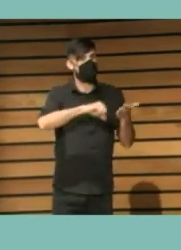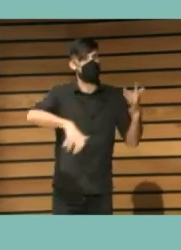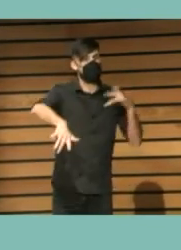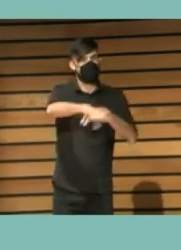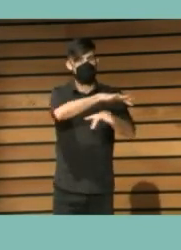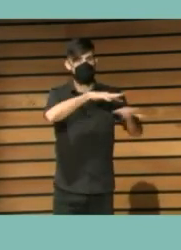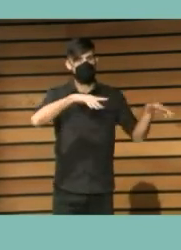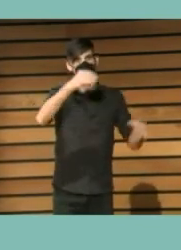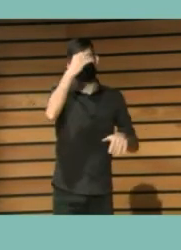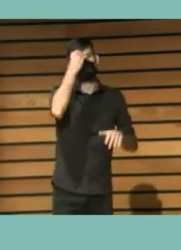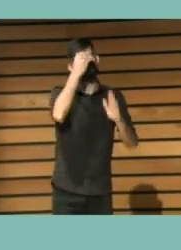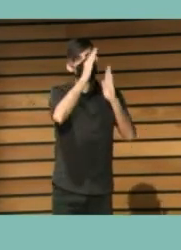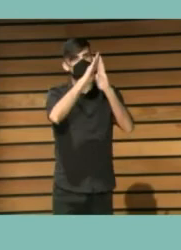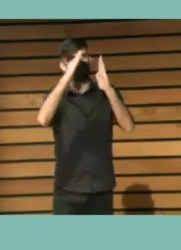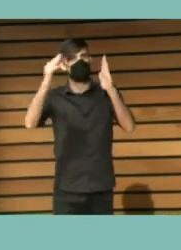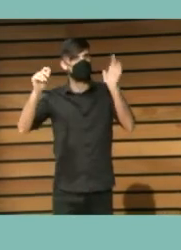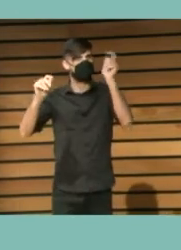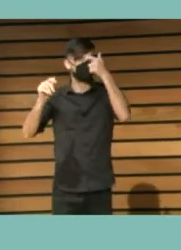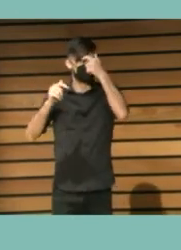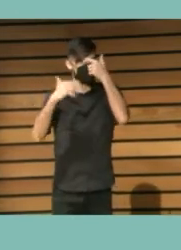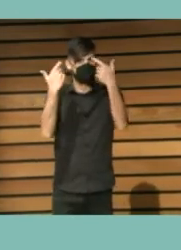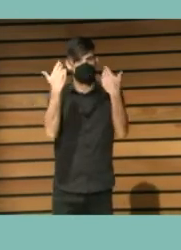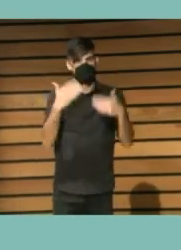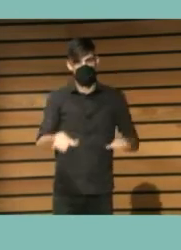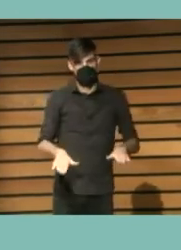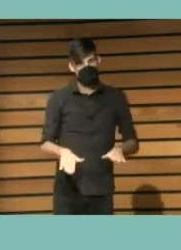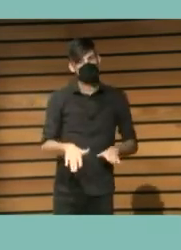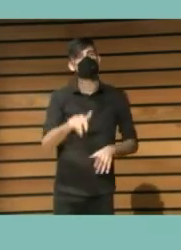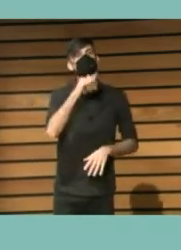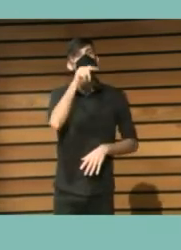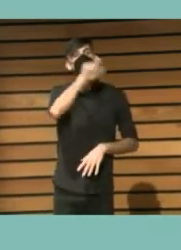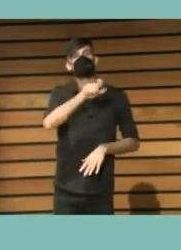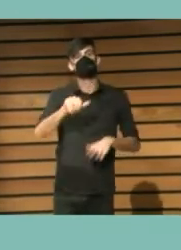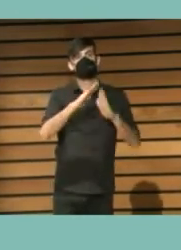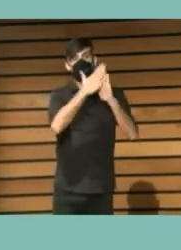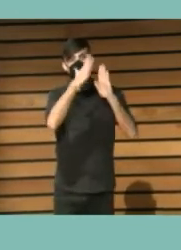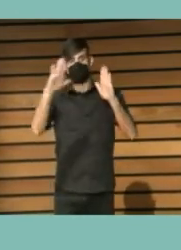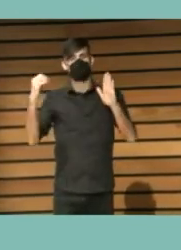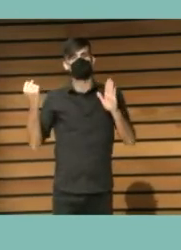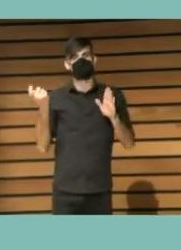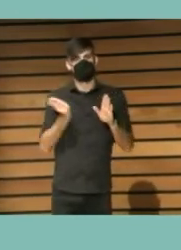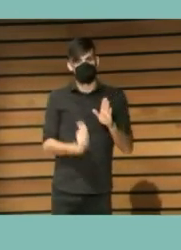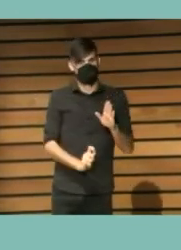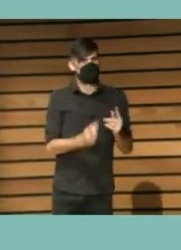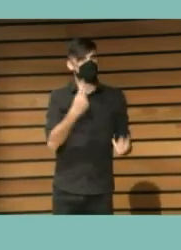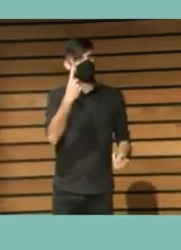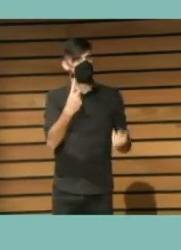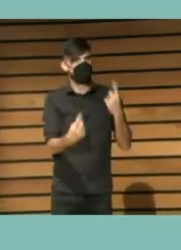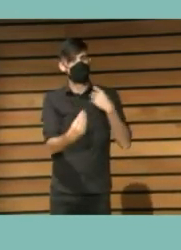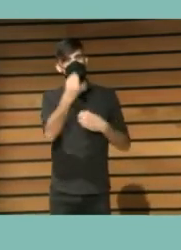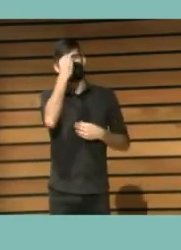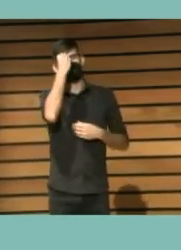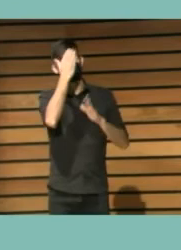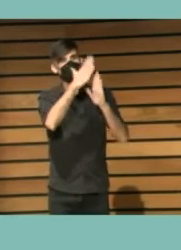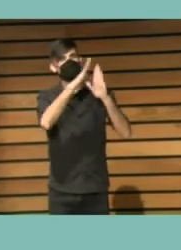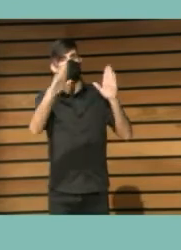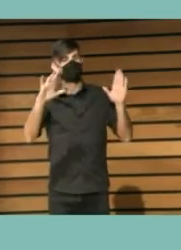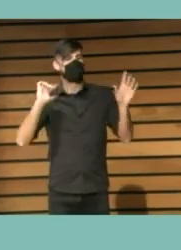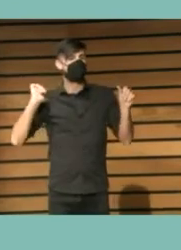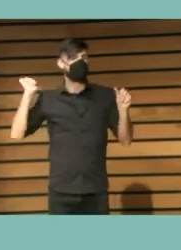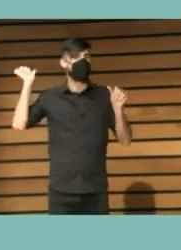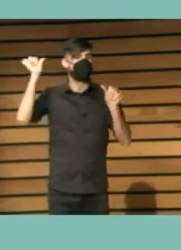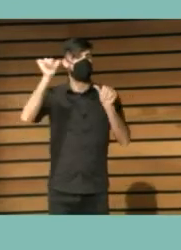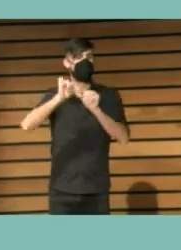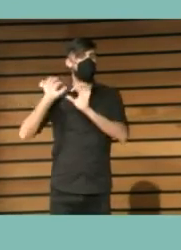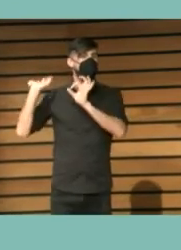las bibliotecas. Creo que los bibliotecarios, aunque a lo mejor hay alguno que todavía piensa en la biblioteca tradicional, pero creo que